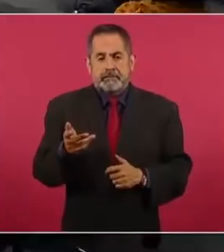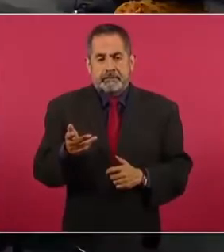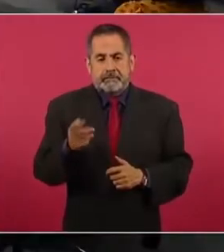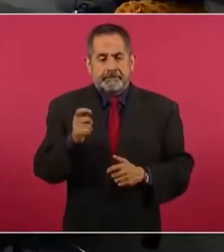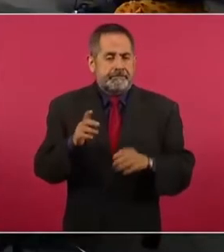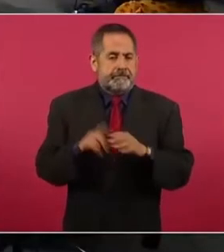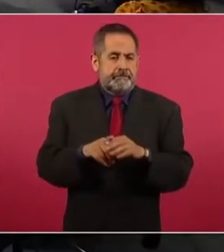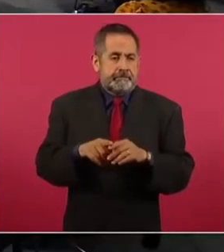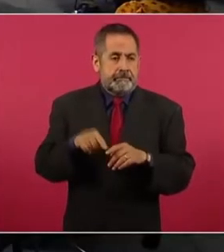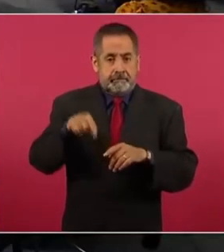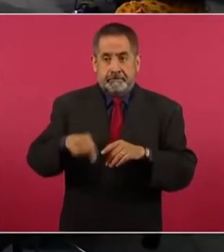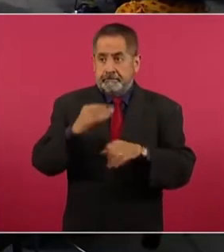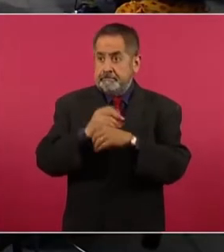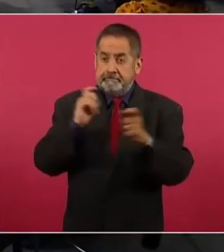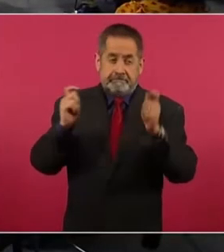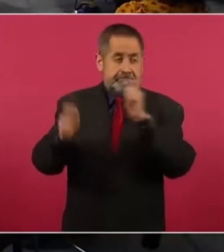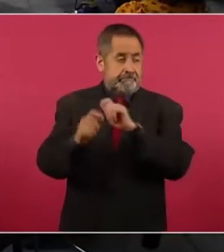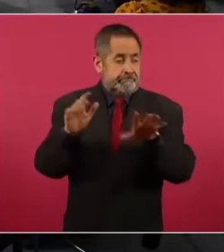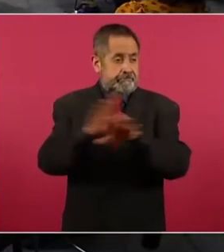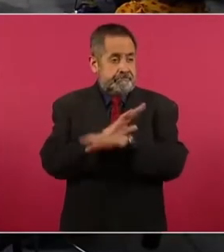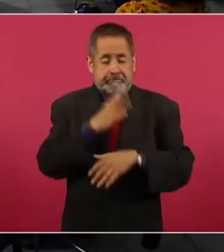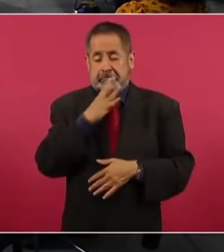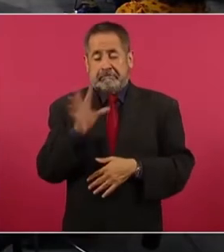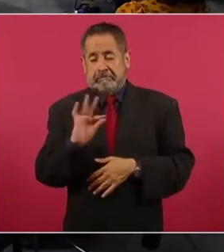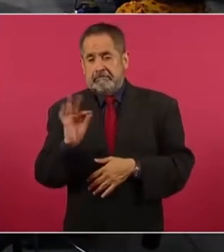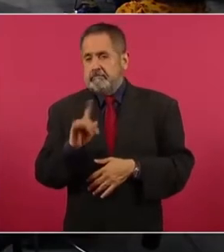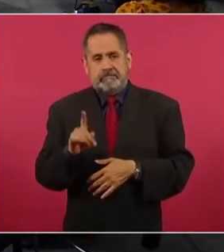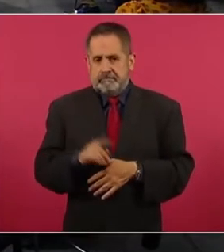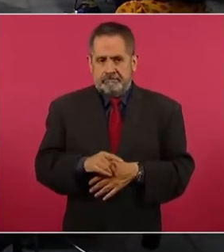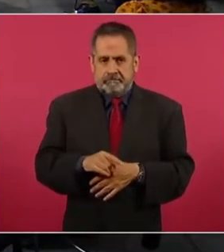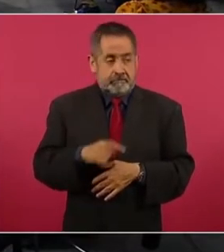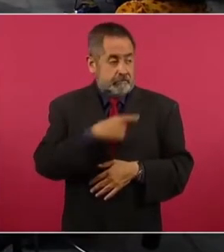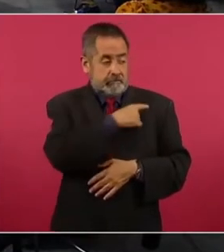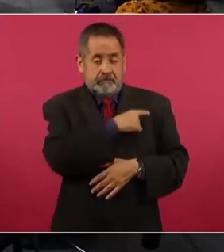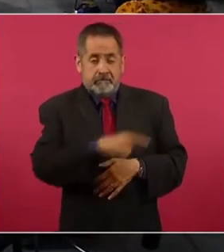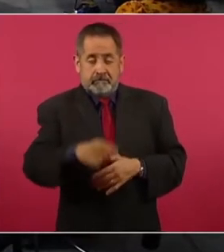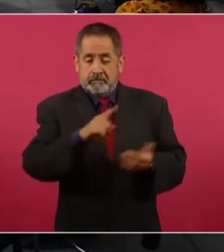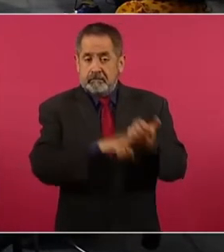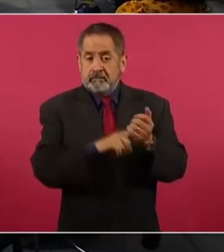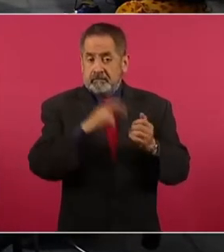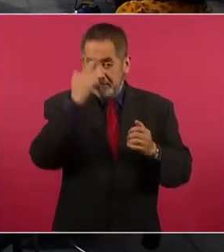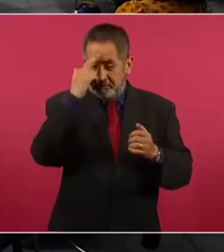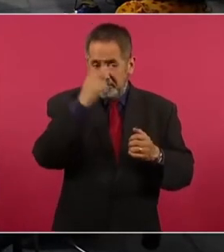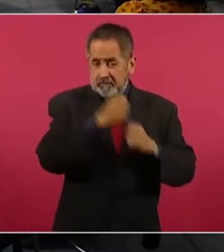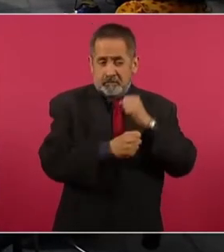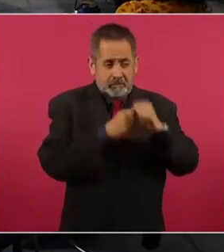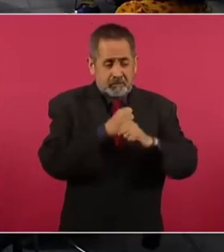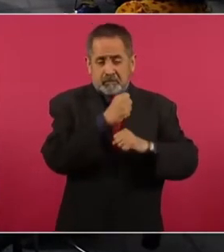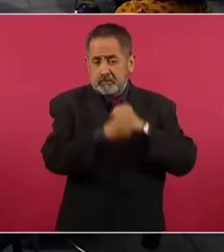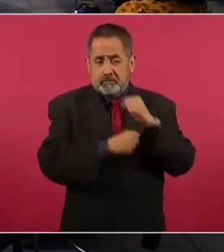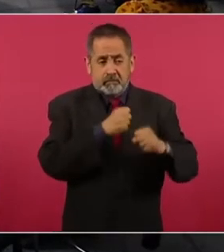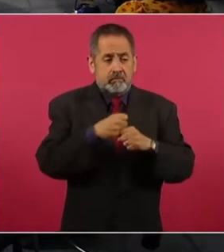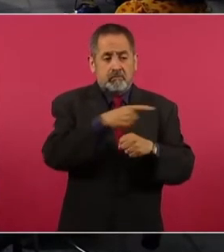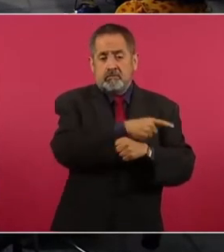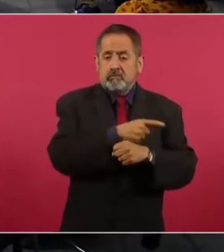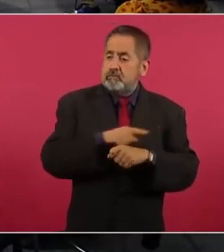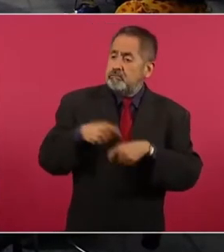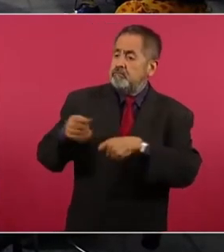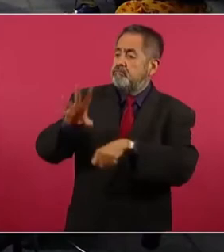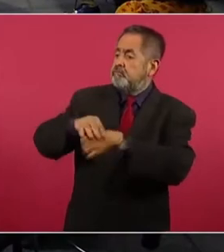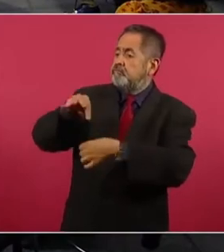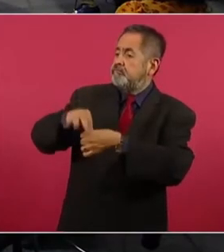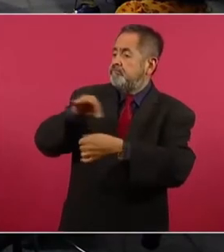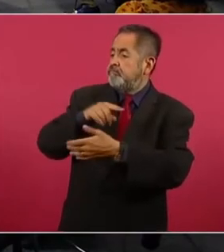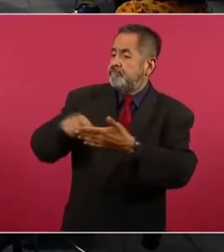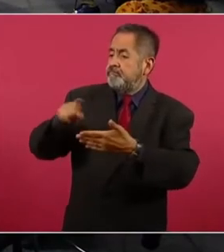es poca cosa el predominio de un régimen autoritario, antidemocrático,